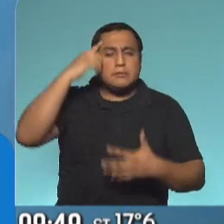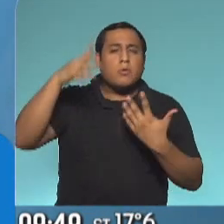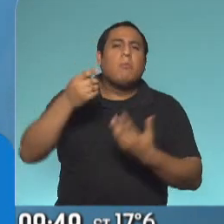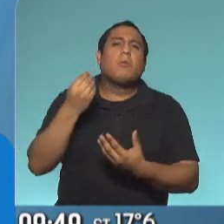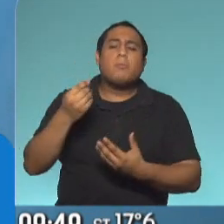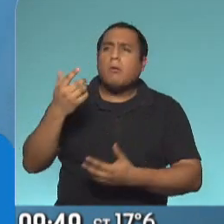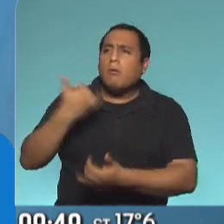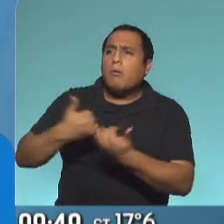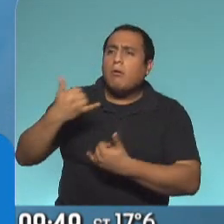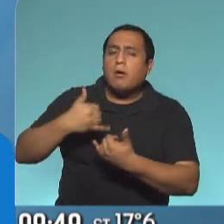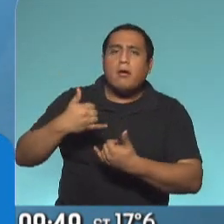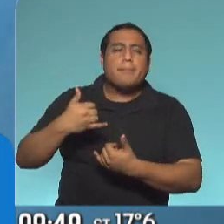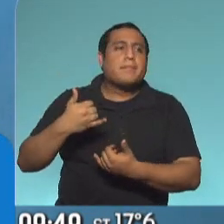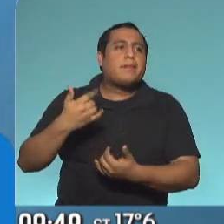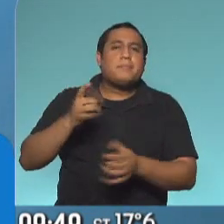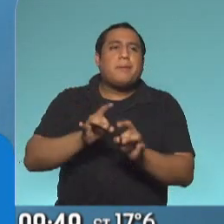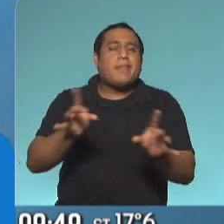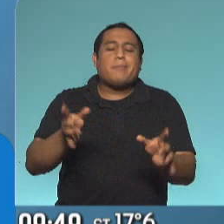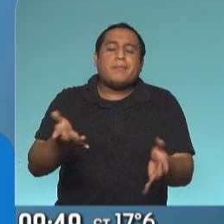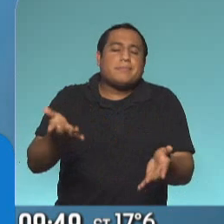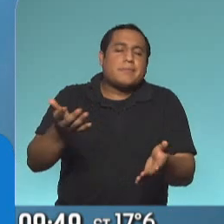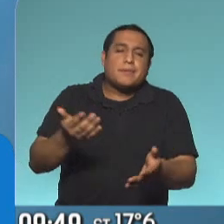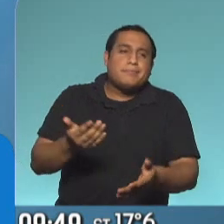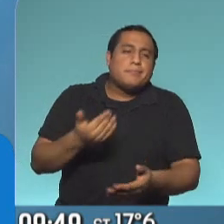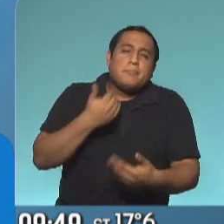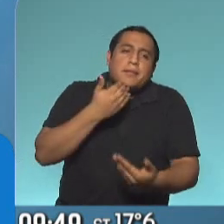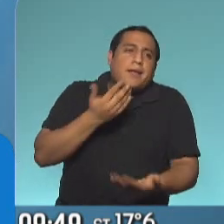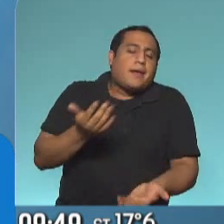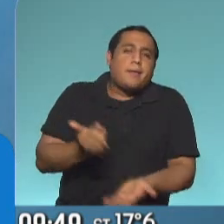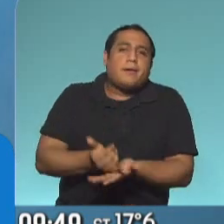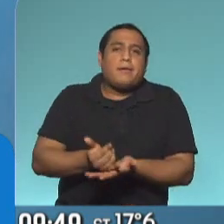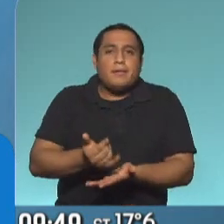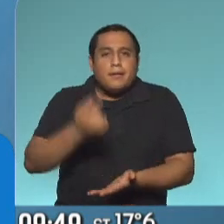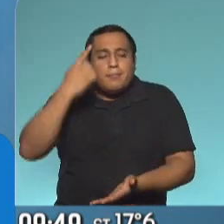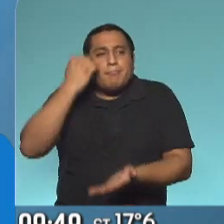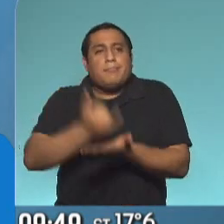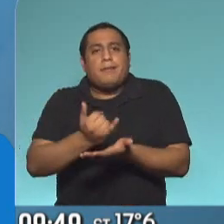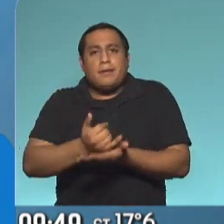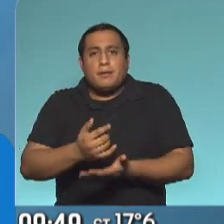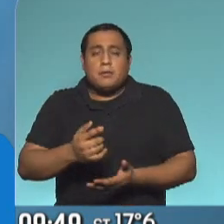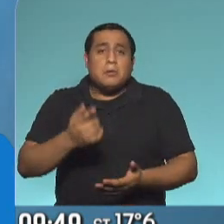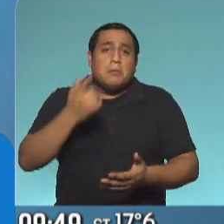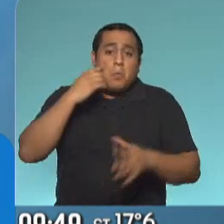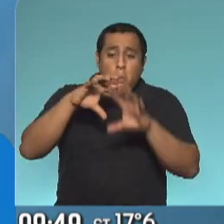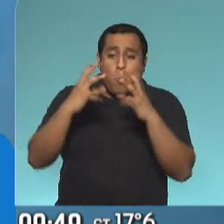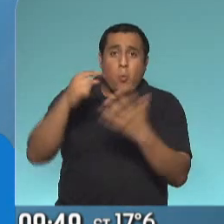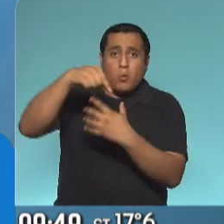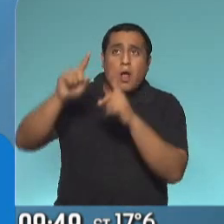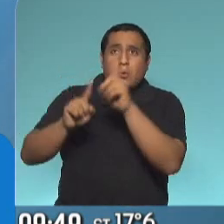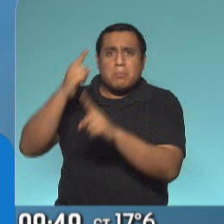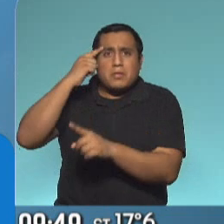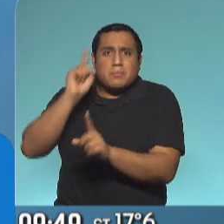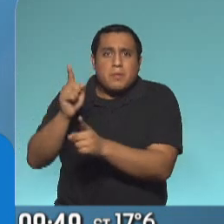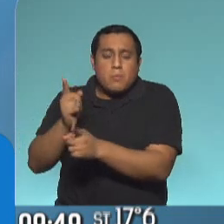ser la pandemia fue desde el principio una acción que se dio en distintos lugares del mundo y quizá